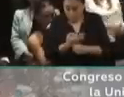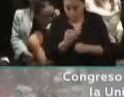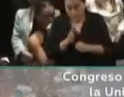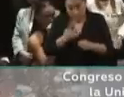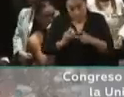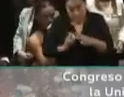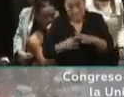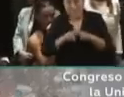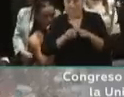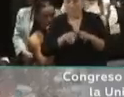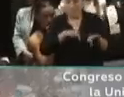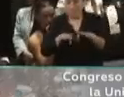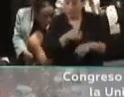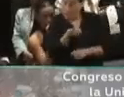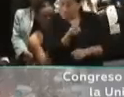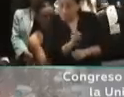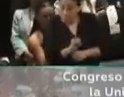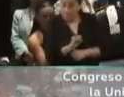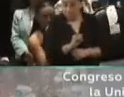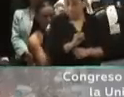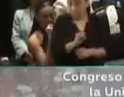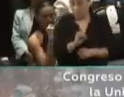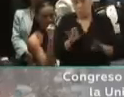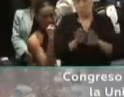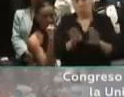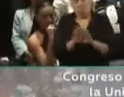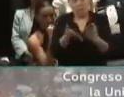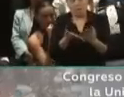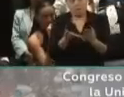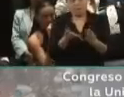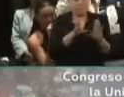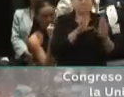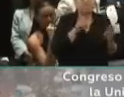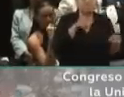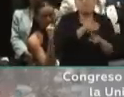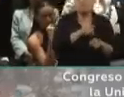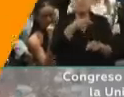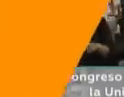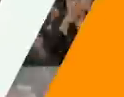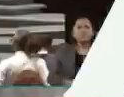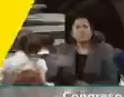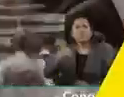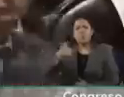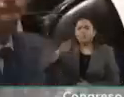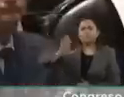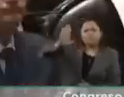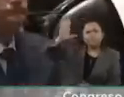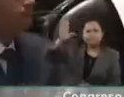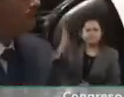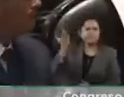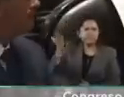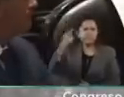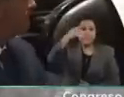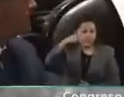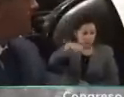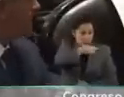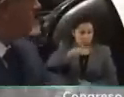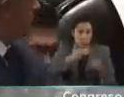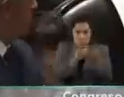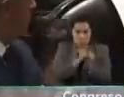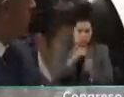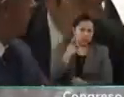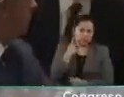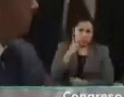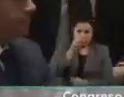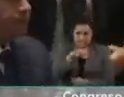ejercicio legislativo queriendo callar las voces de la oposición. Con el objeto de que, a nombre del Grupo Parlamentario del Partido